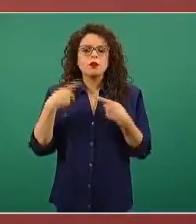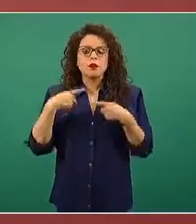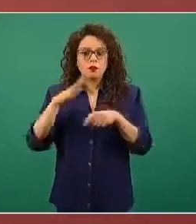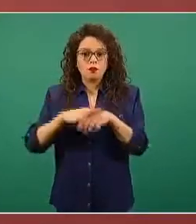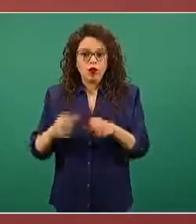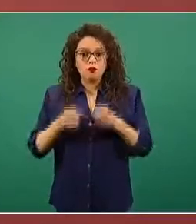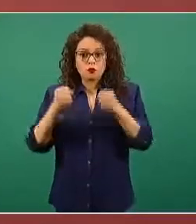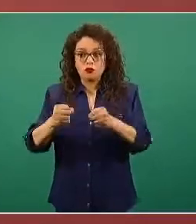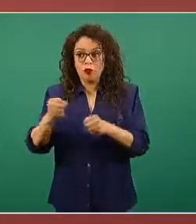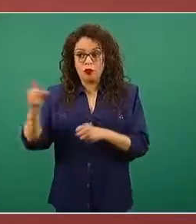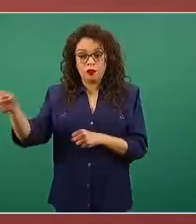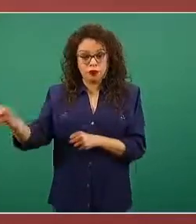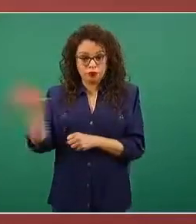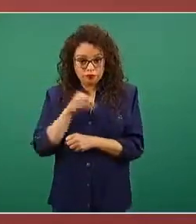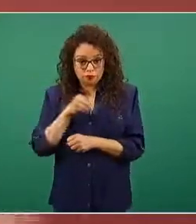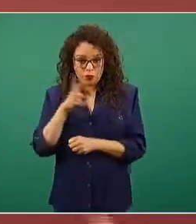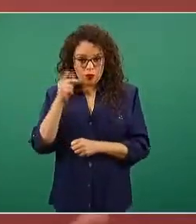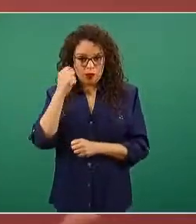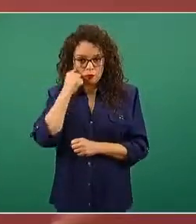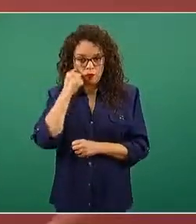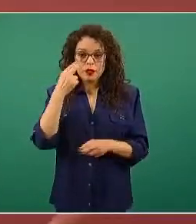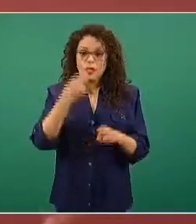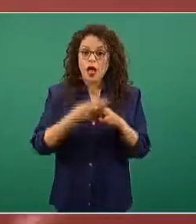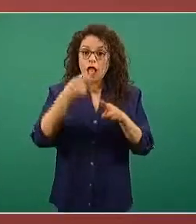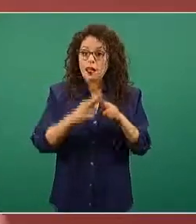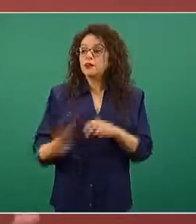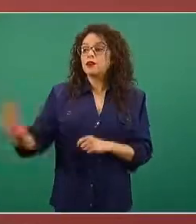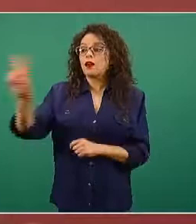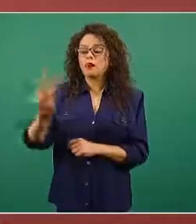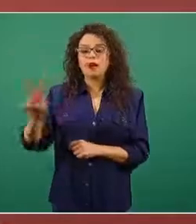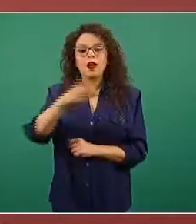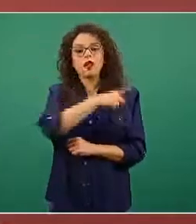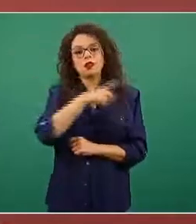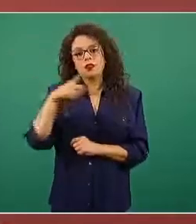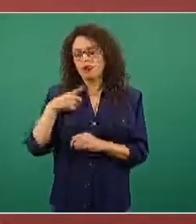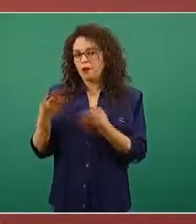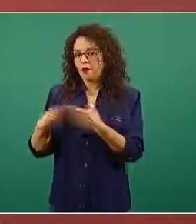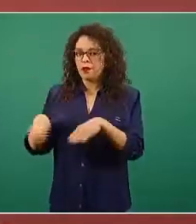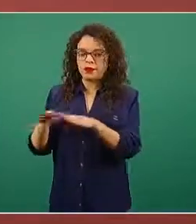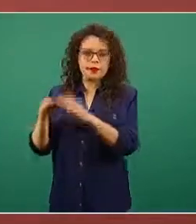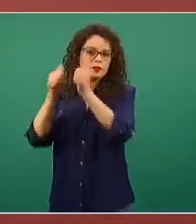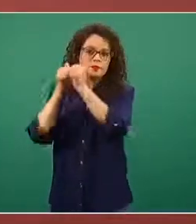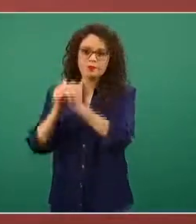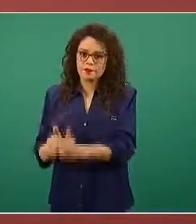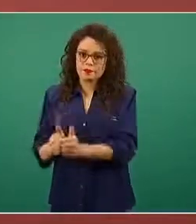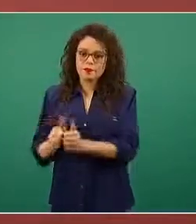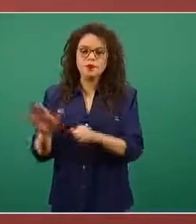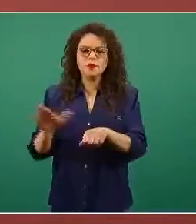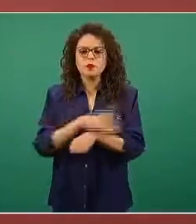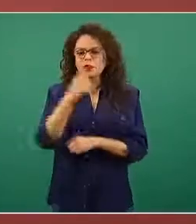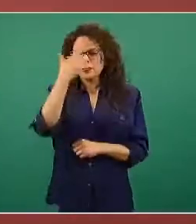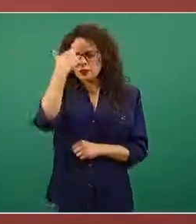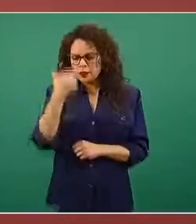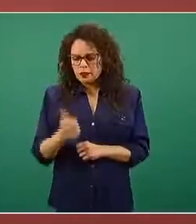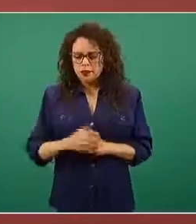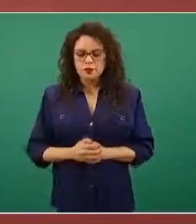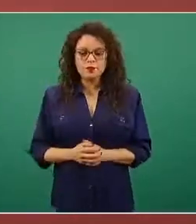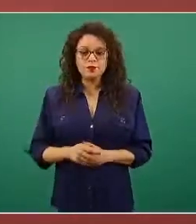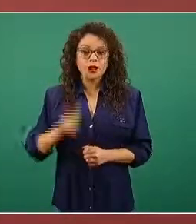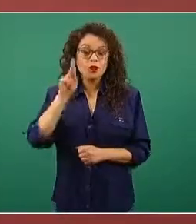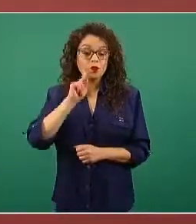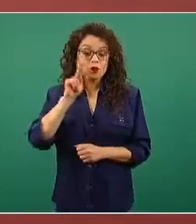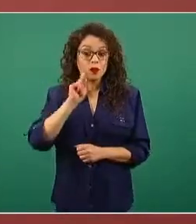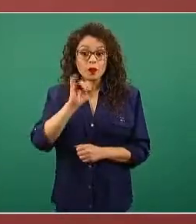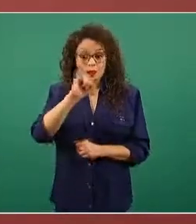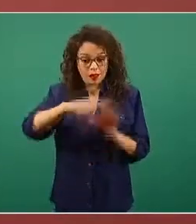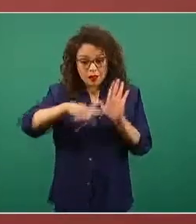contagiante, permanezca todavía hasta el viernes en resguardo, porque aún así la prueba podría